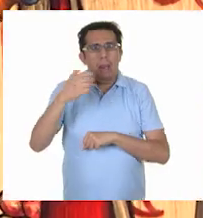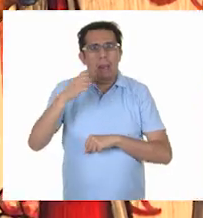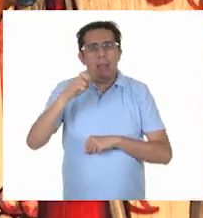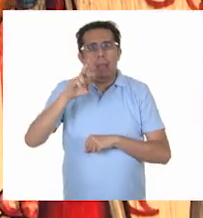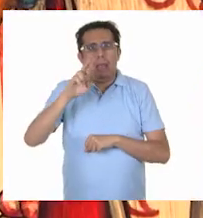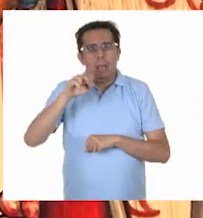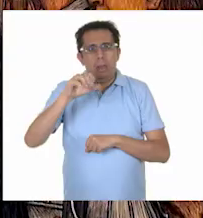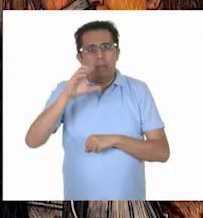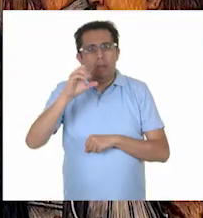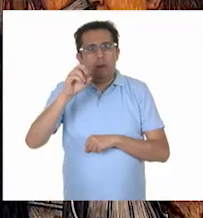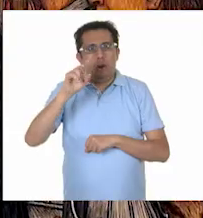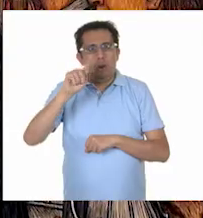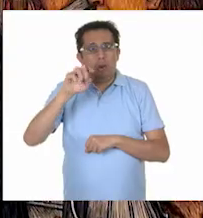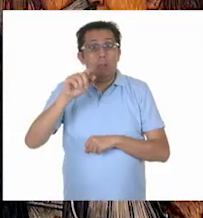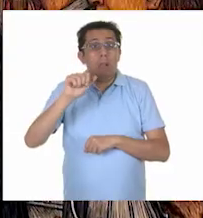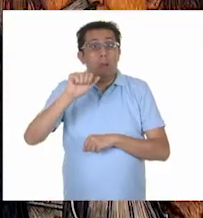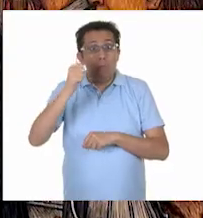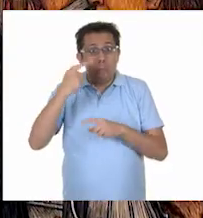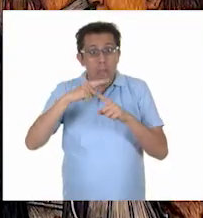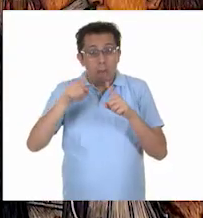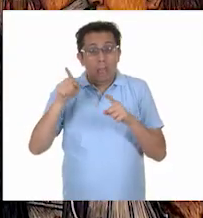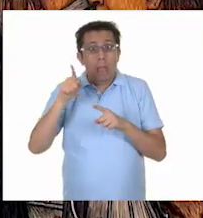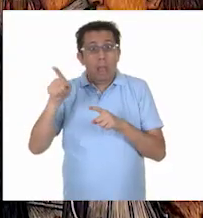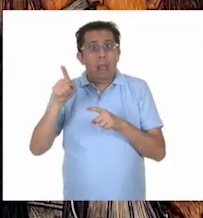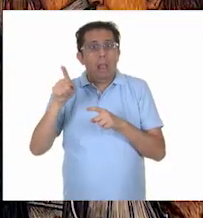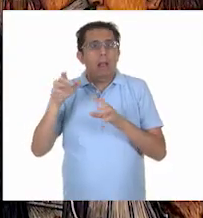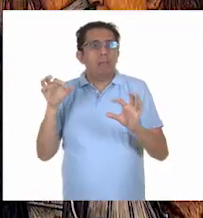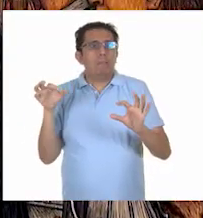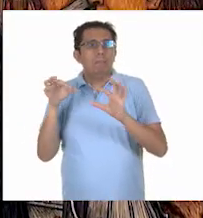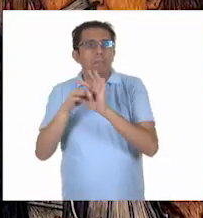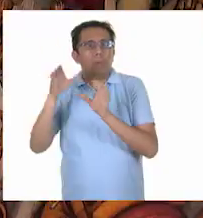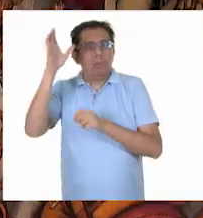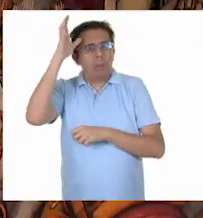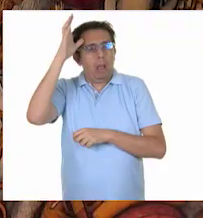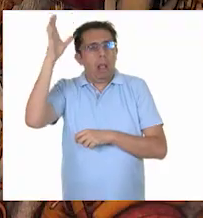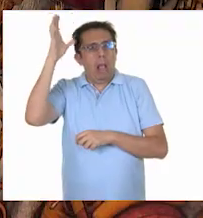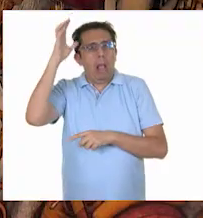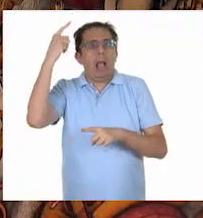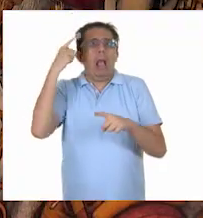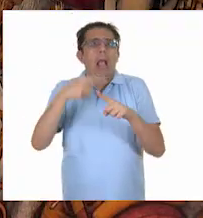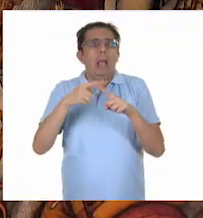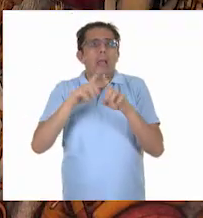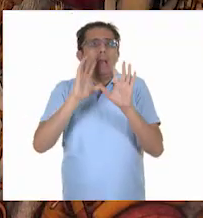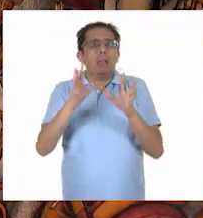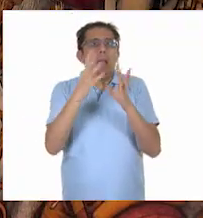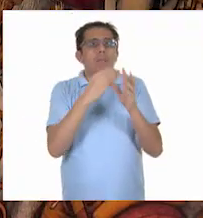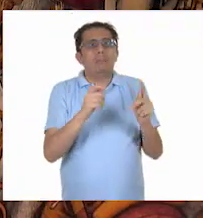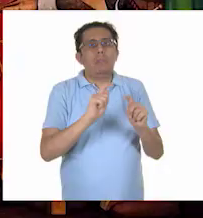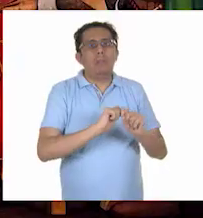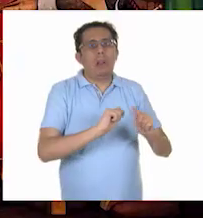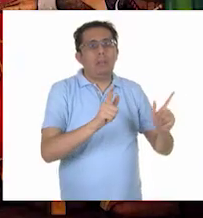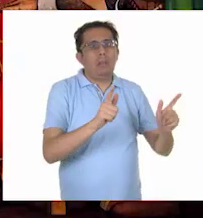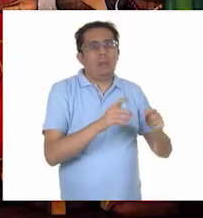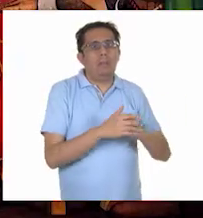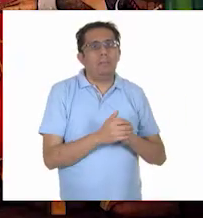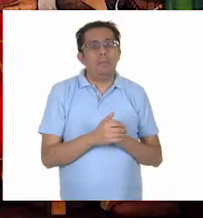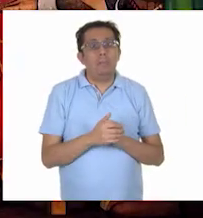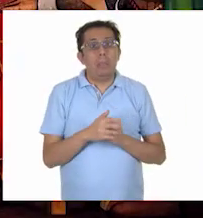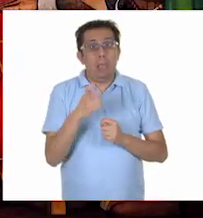se podía aliar con los tenochtcas y los que desaparecerían de la historia serían los tlaxcaltecas. Con la